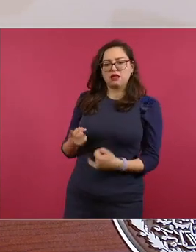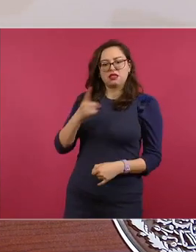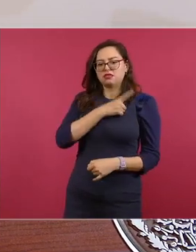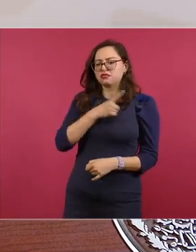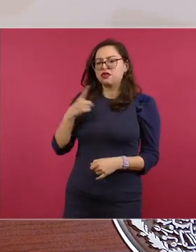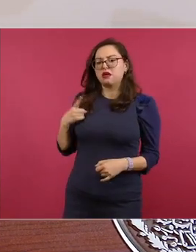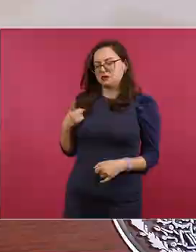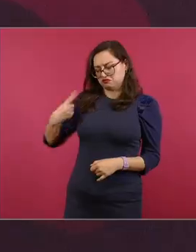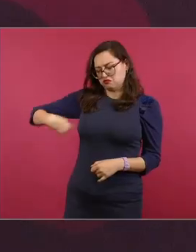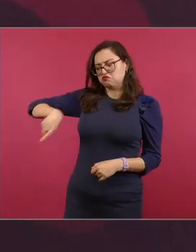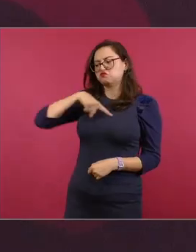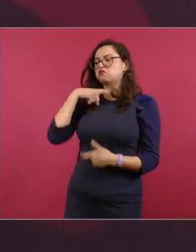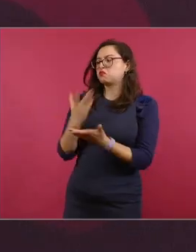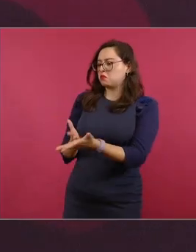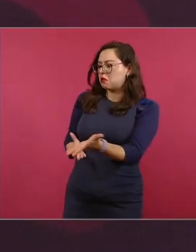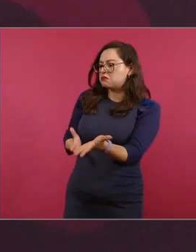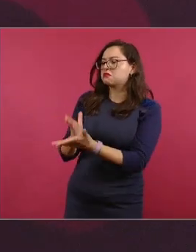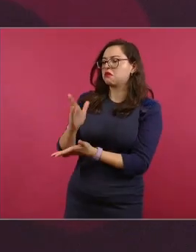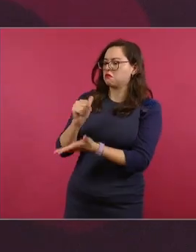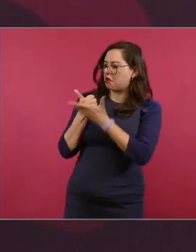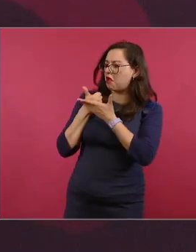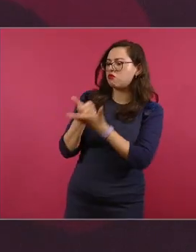para que ellos